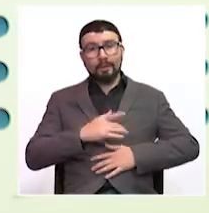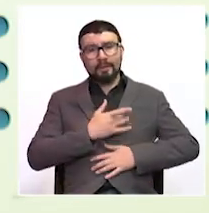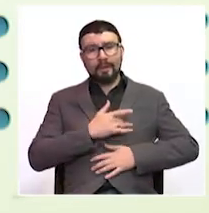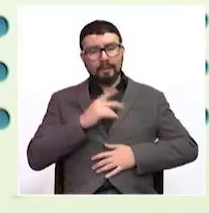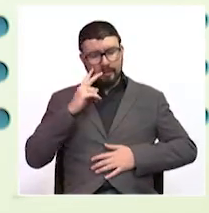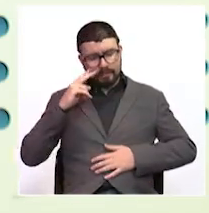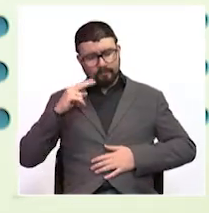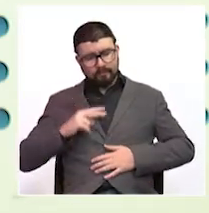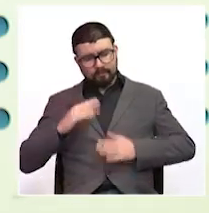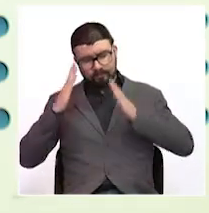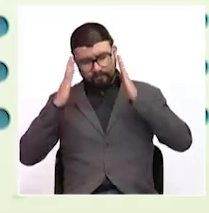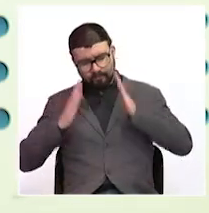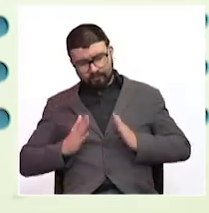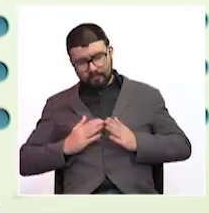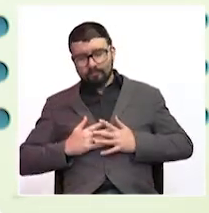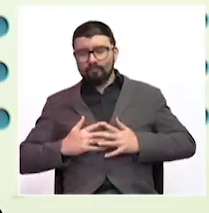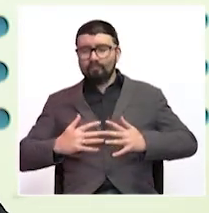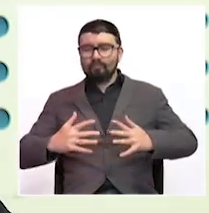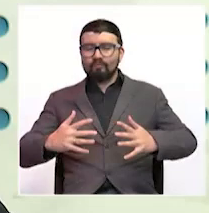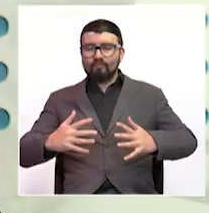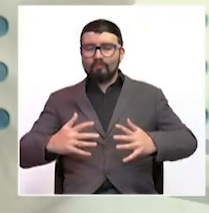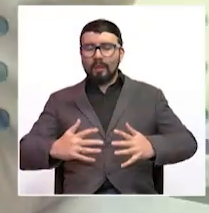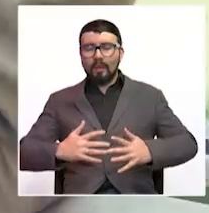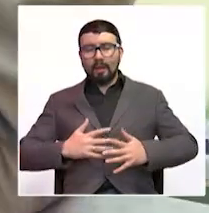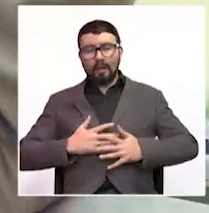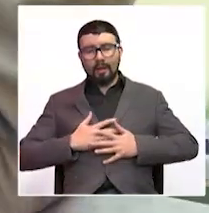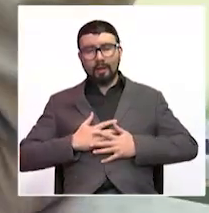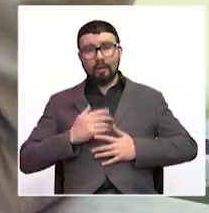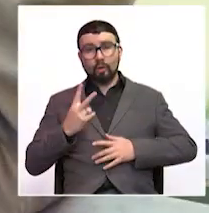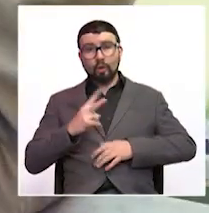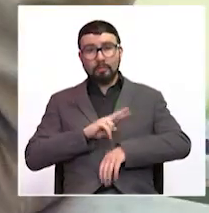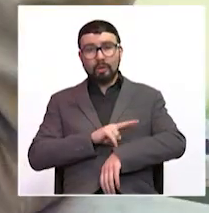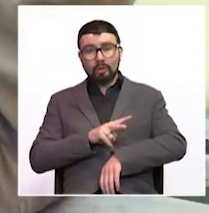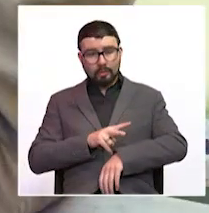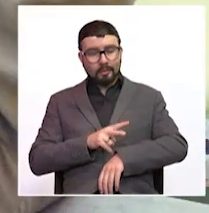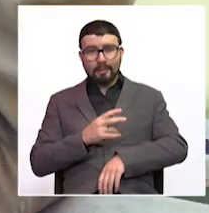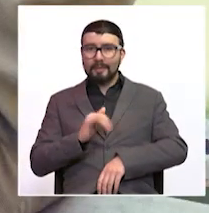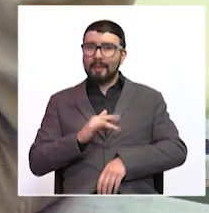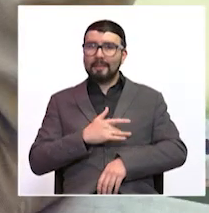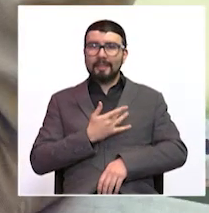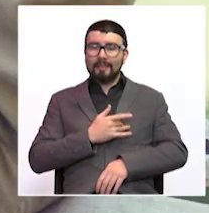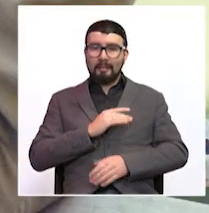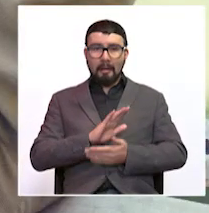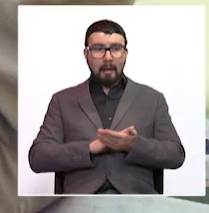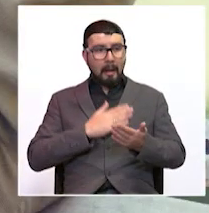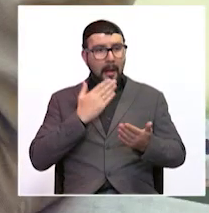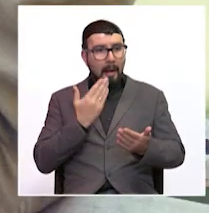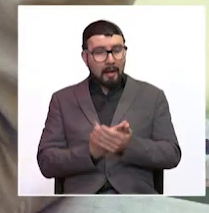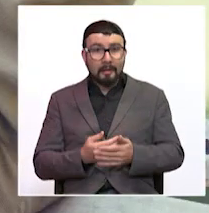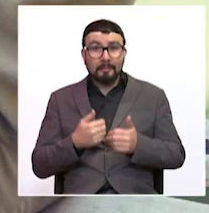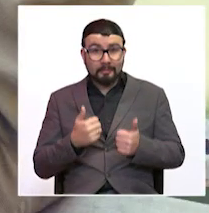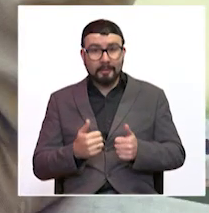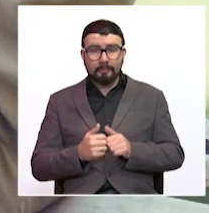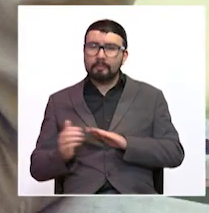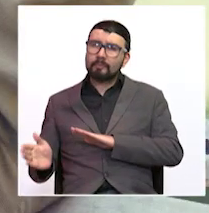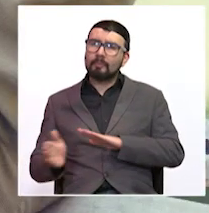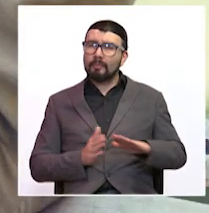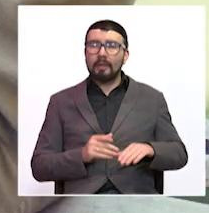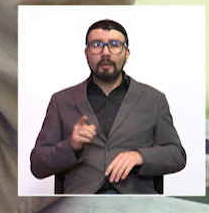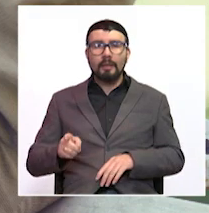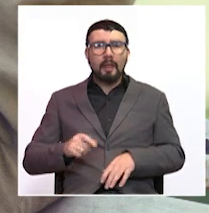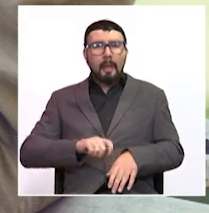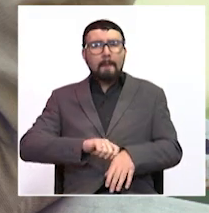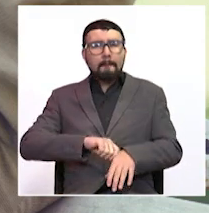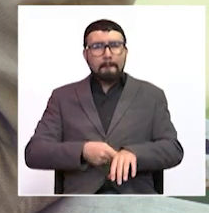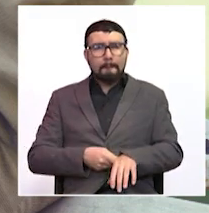usted a los dos minutos ya se siente diferente otra herramienta hemos hablado de ella el pellizco del